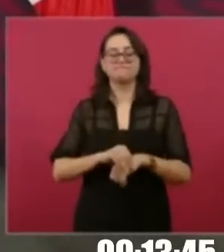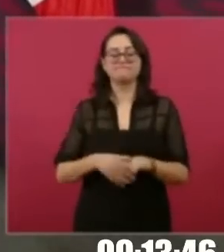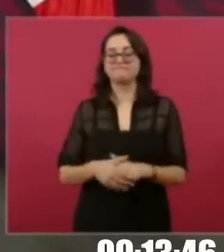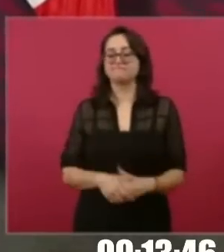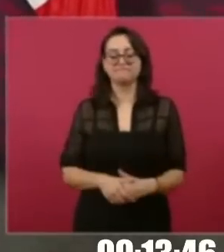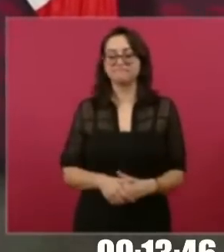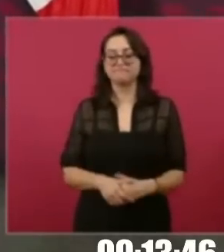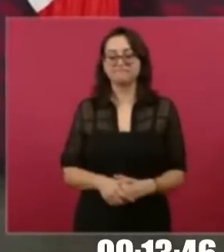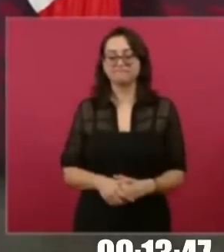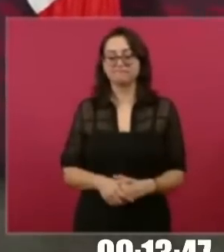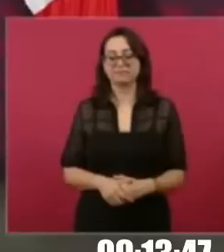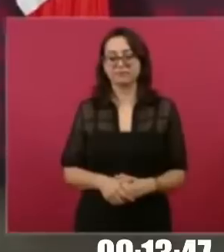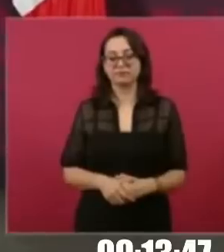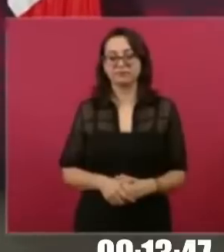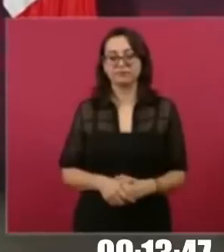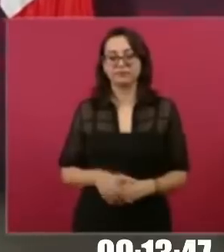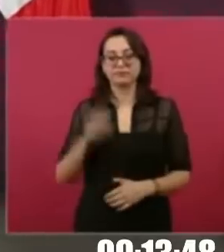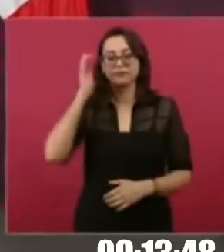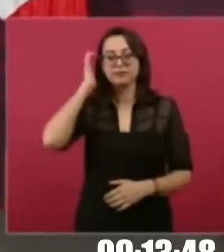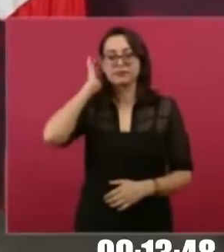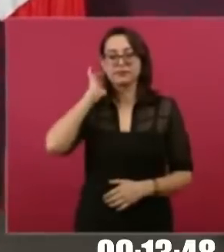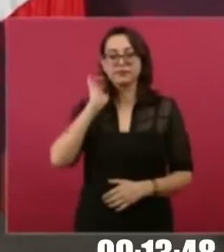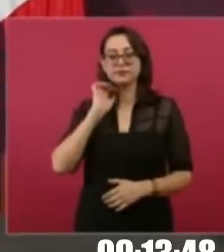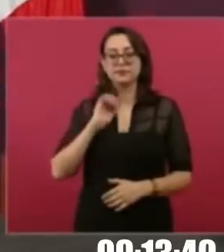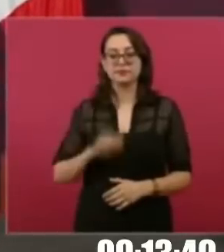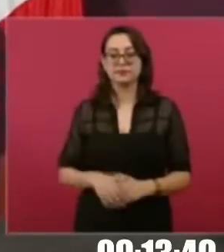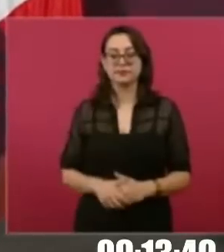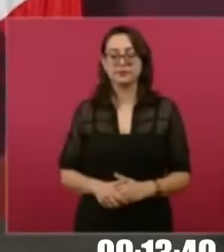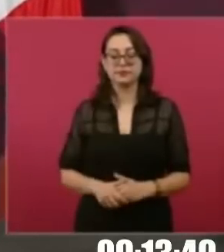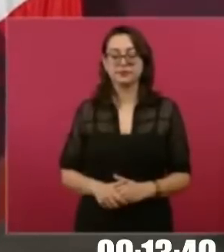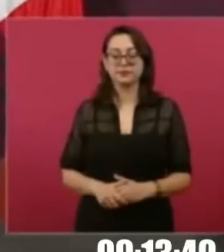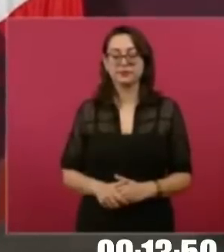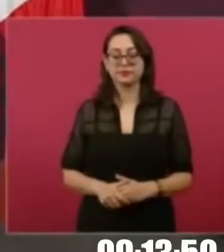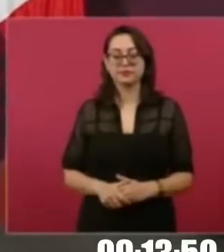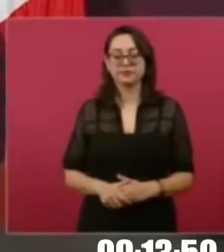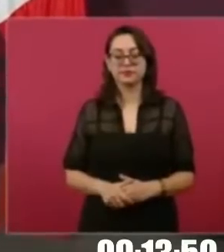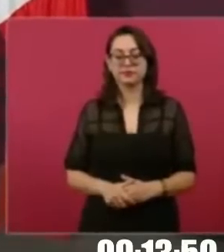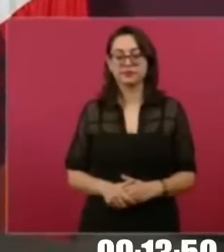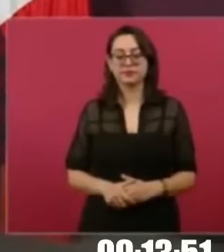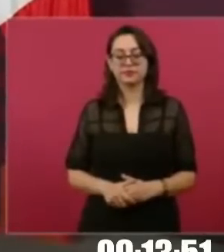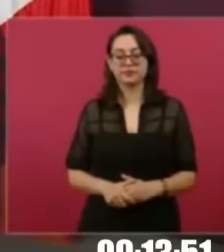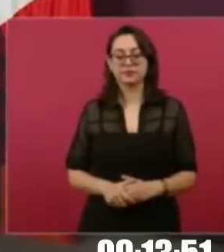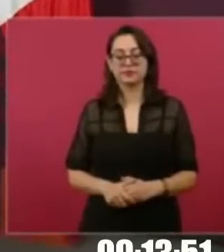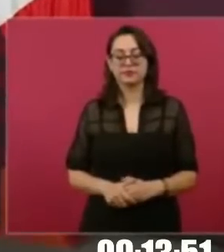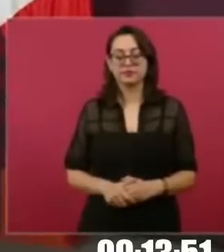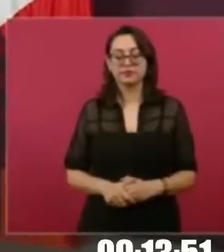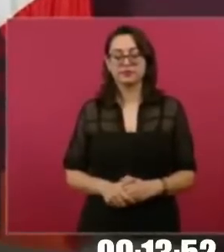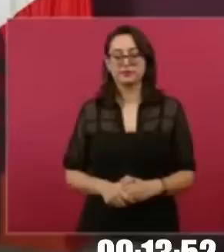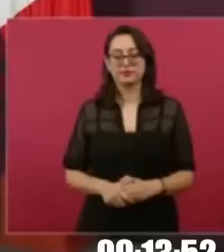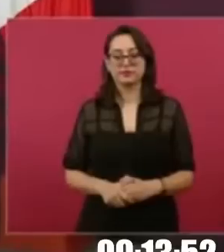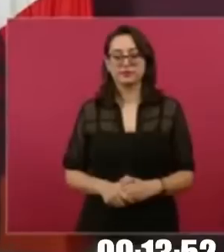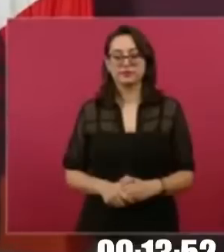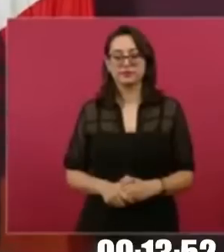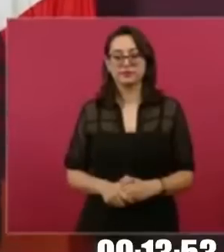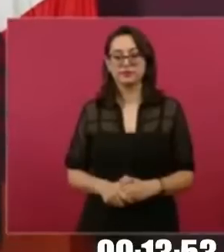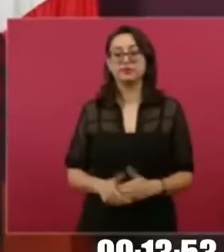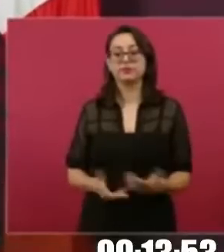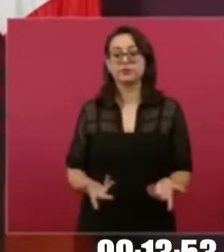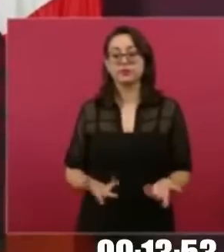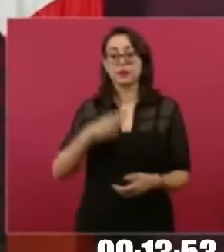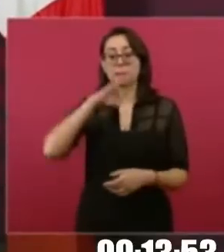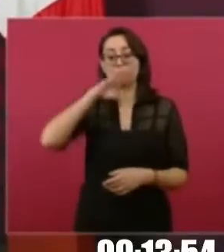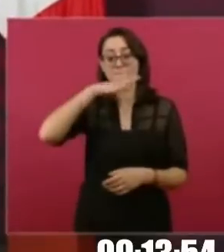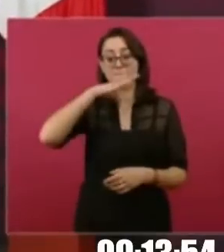y también controlar la entrada de maíz